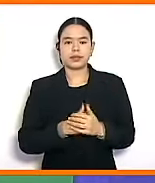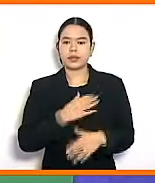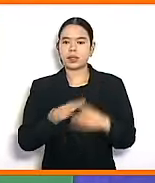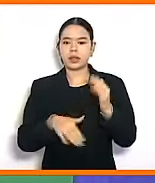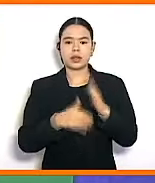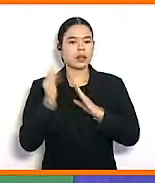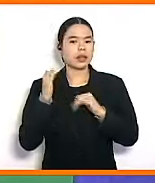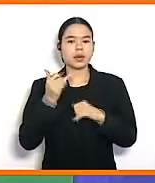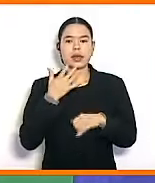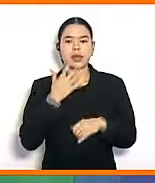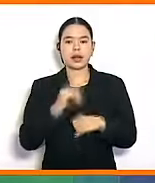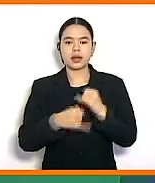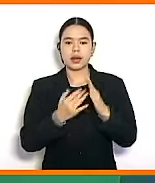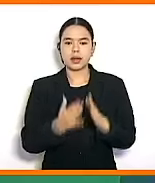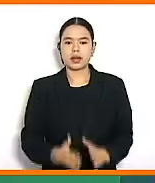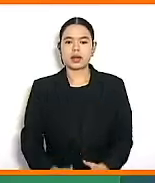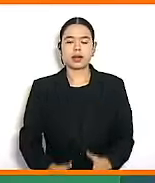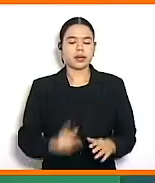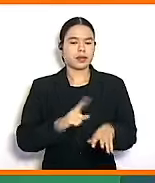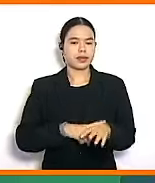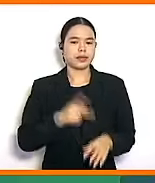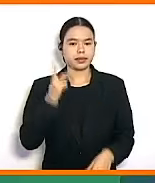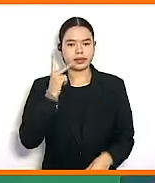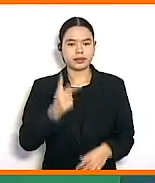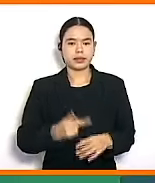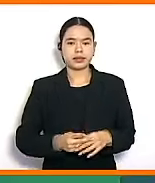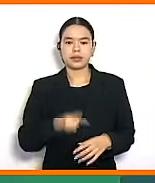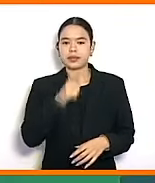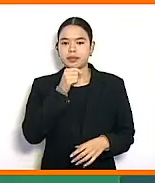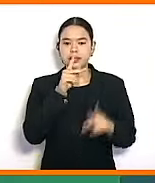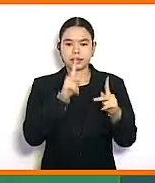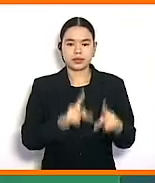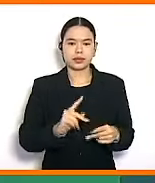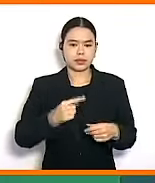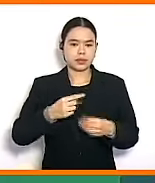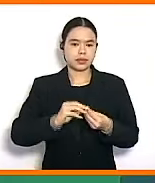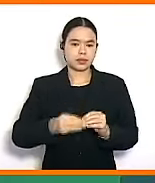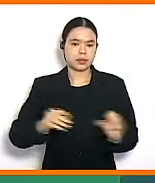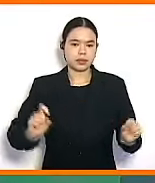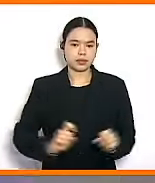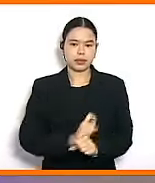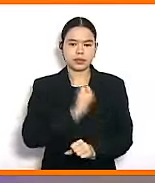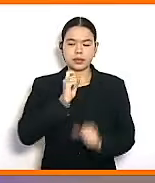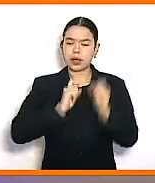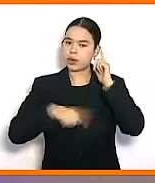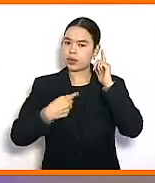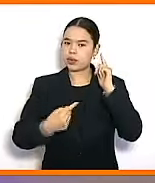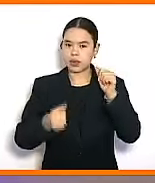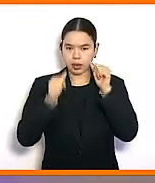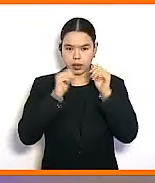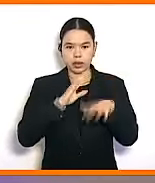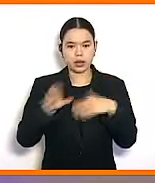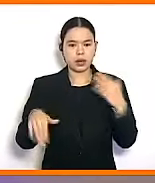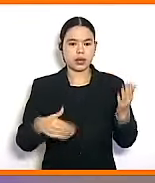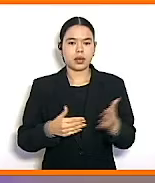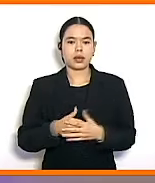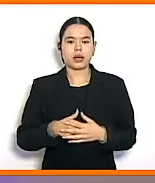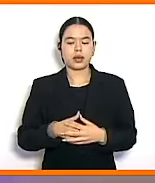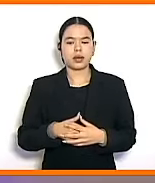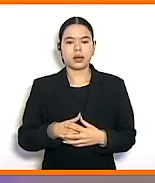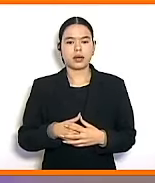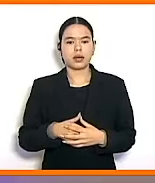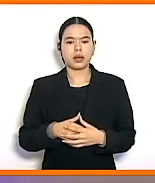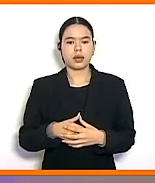Suerte para cada uno de nuestros jugadores, porque estamos a punto de conocer ese primer dígito afortunado en diaria. Atentos. Y ese